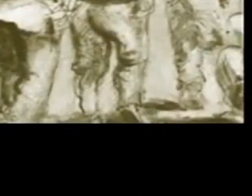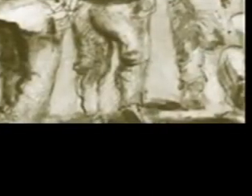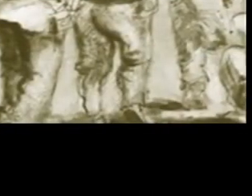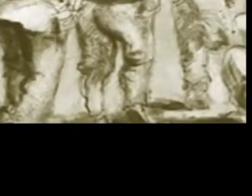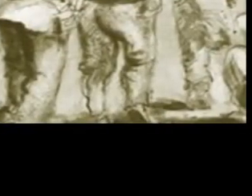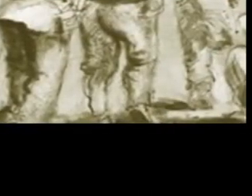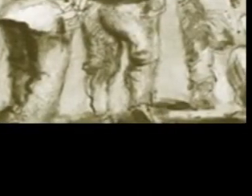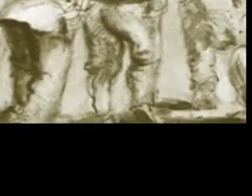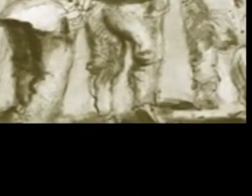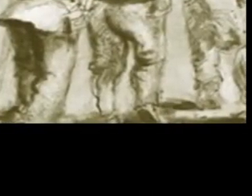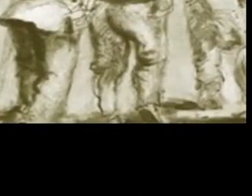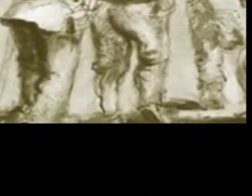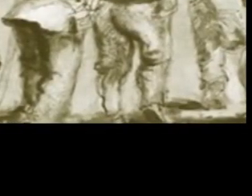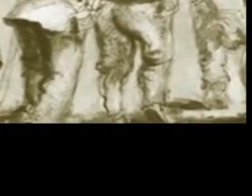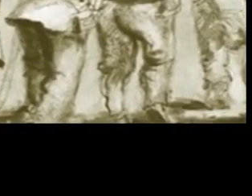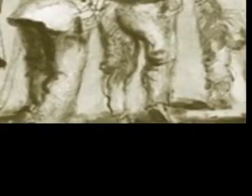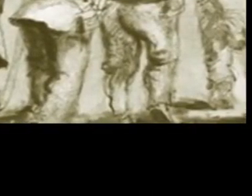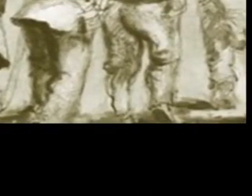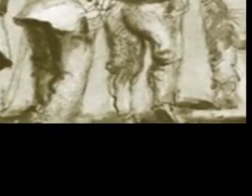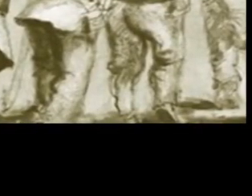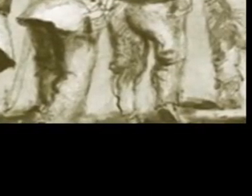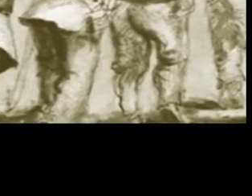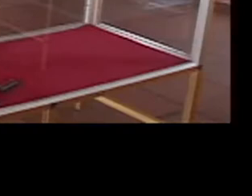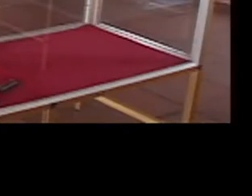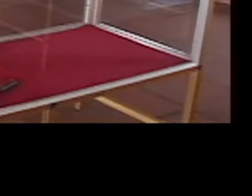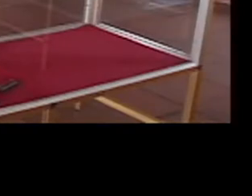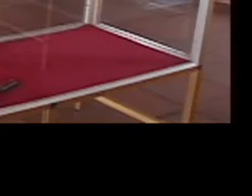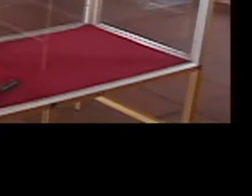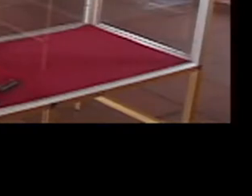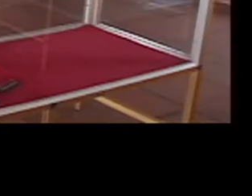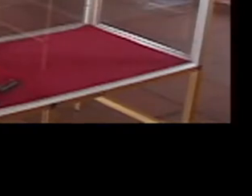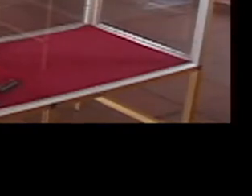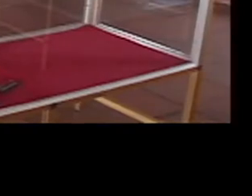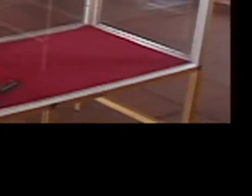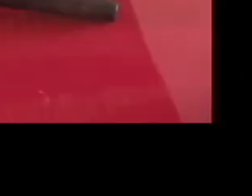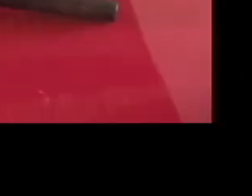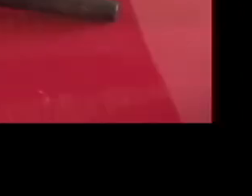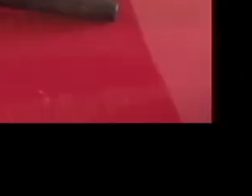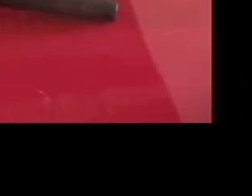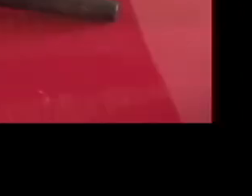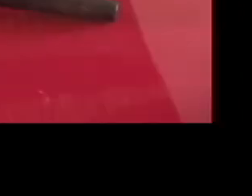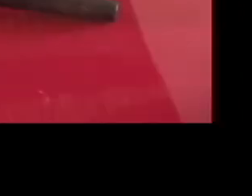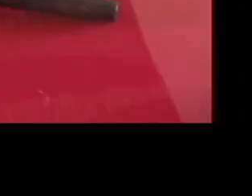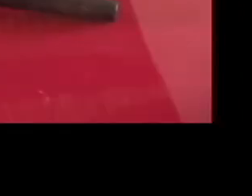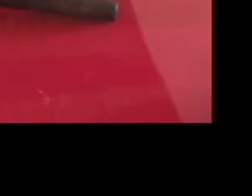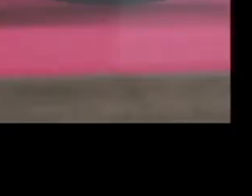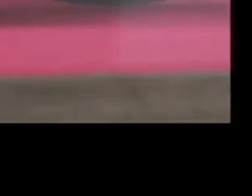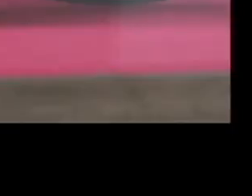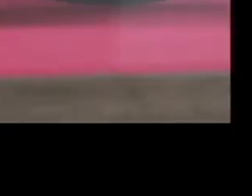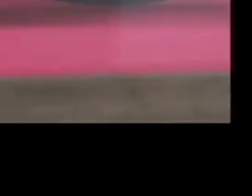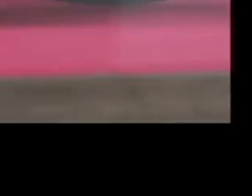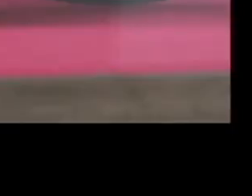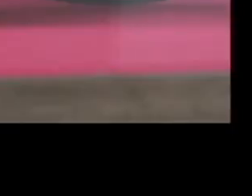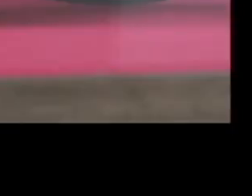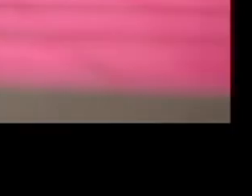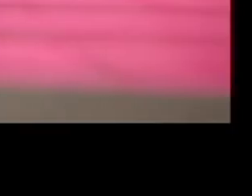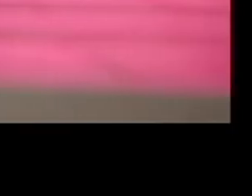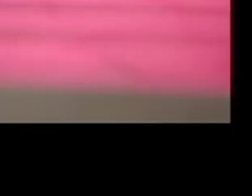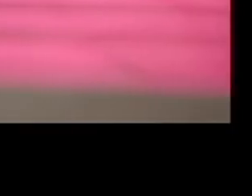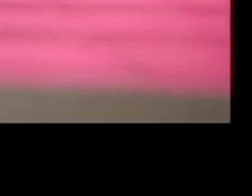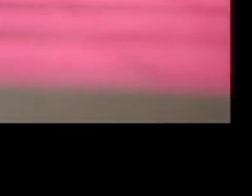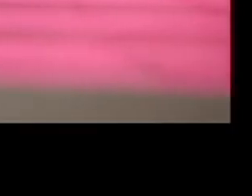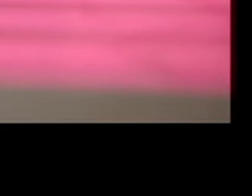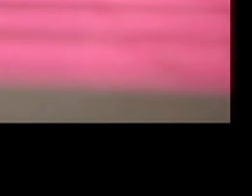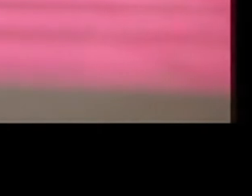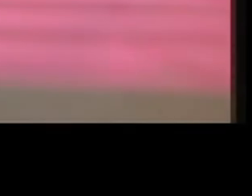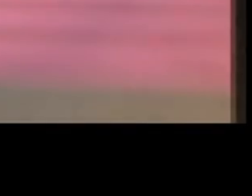tropas filibusteras, que fueron derrotados. En este combate murió Byron Cole, segundo